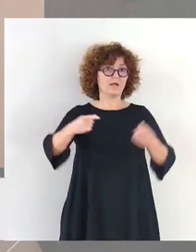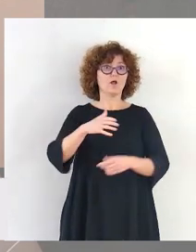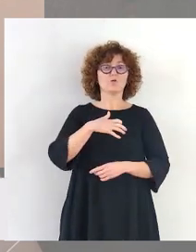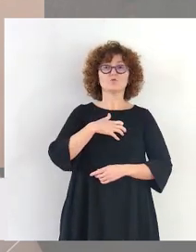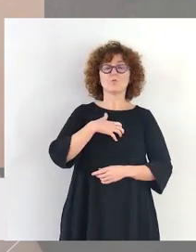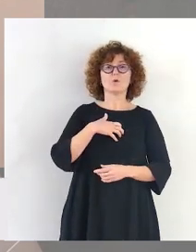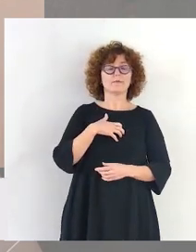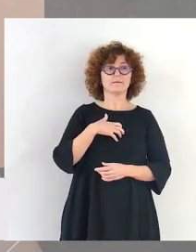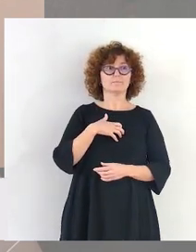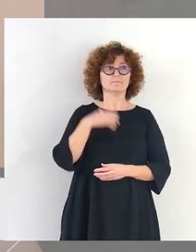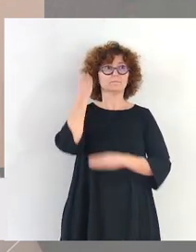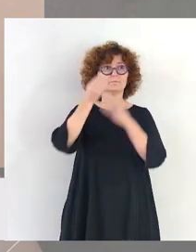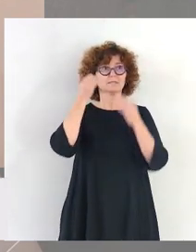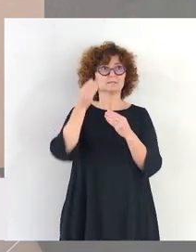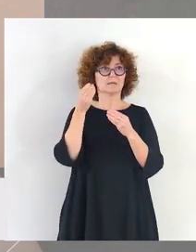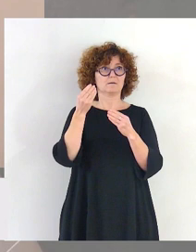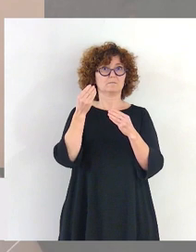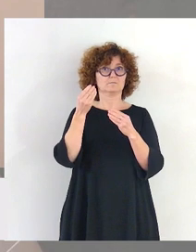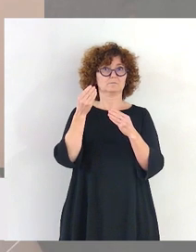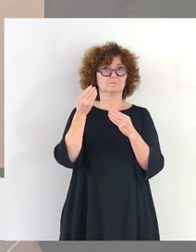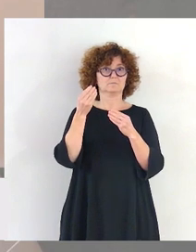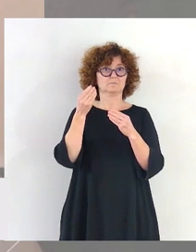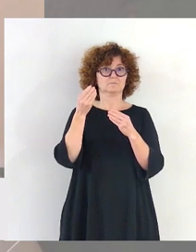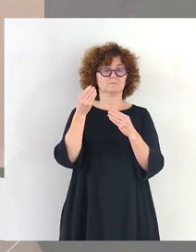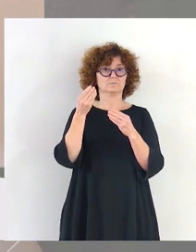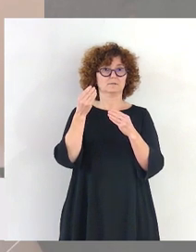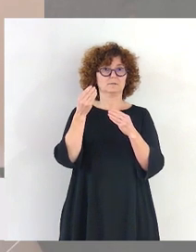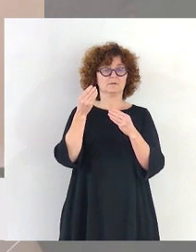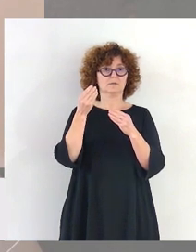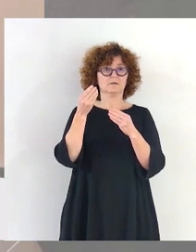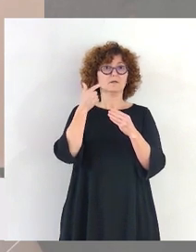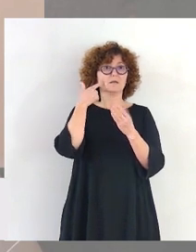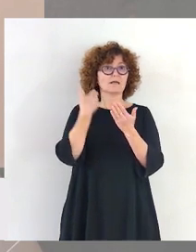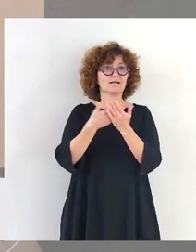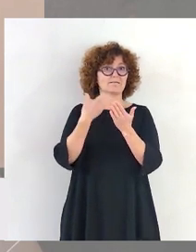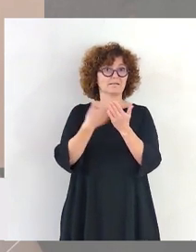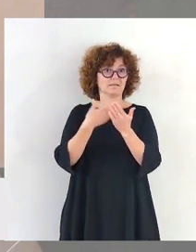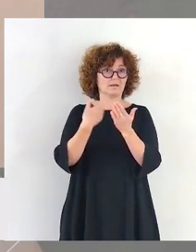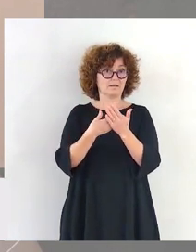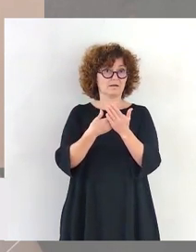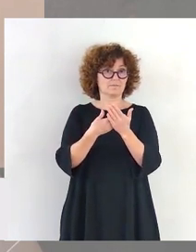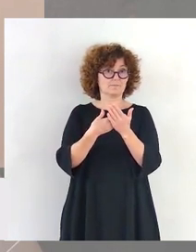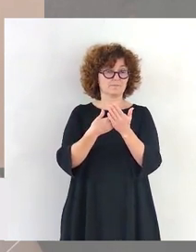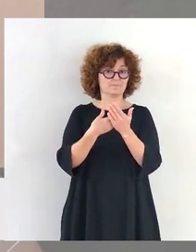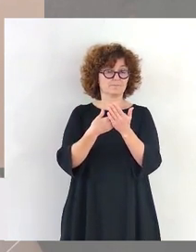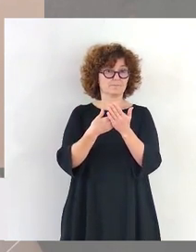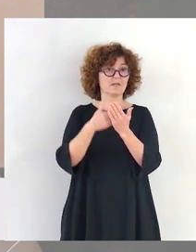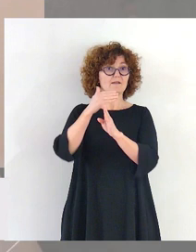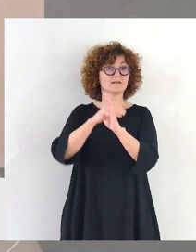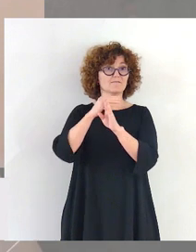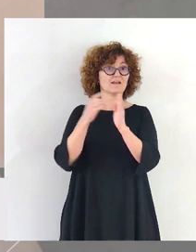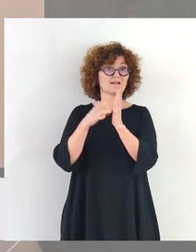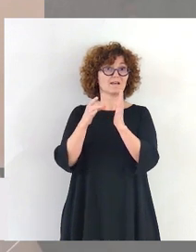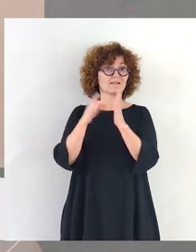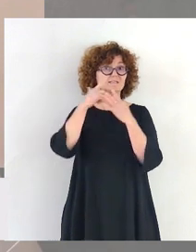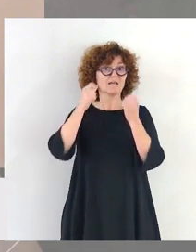vida la salud de los ciudadanos si previamente no somos capaces de garantizar una nivel de calidad de